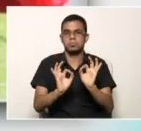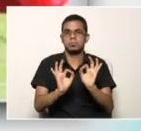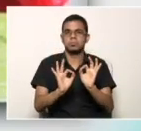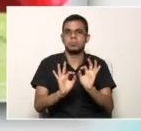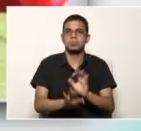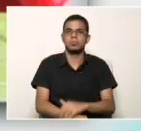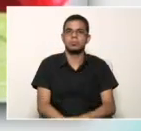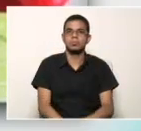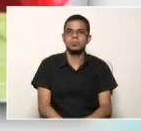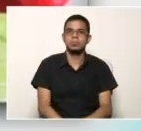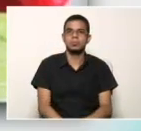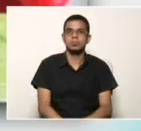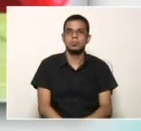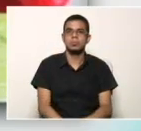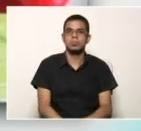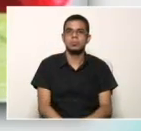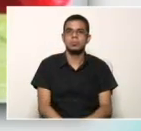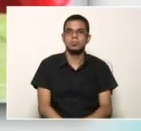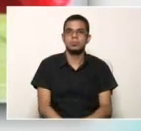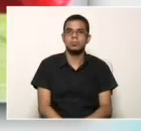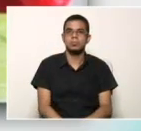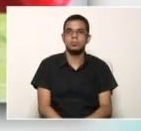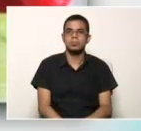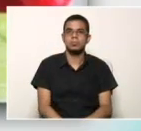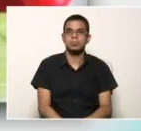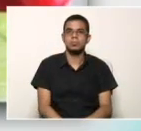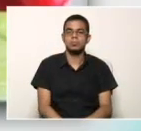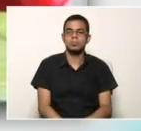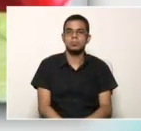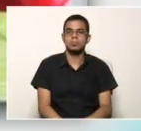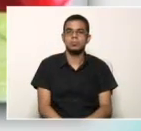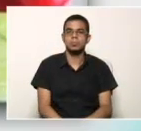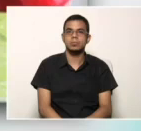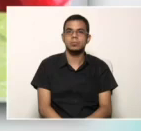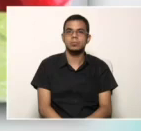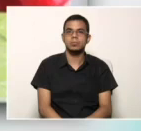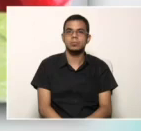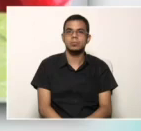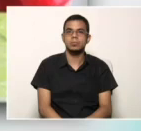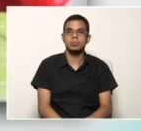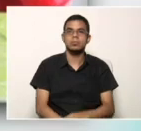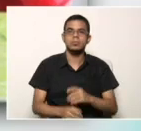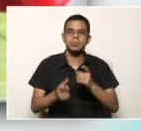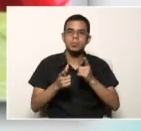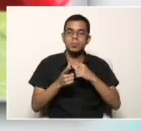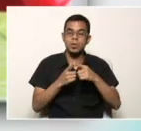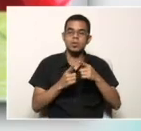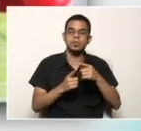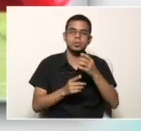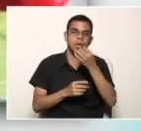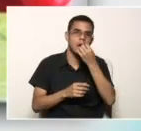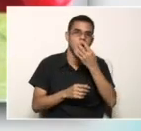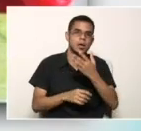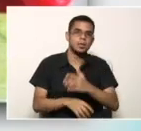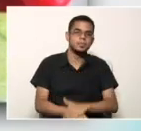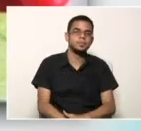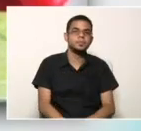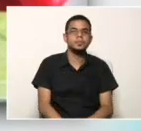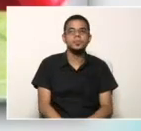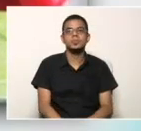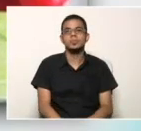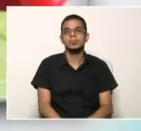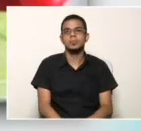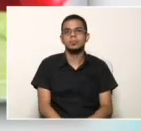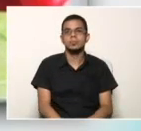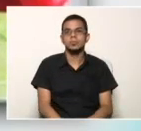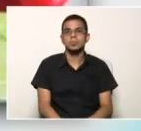El procesador tiene su posición también, él tiene dos canales y aquí en la tarjeta tiene su guía. Usted tiene que visualizar